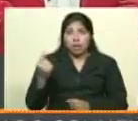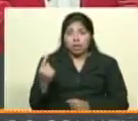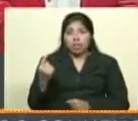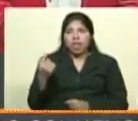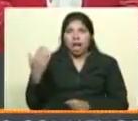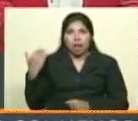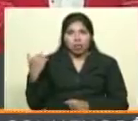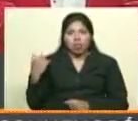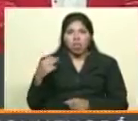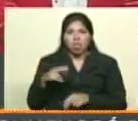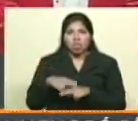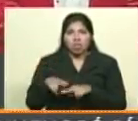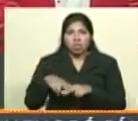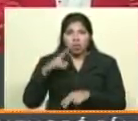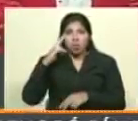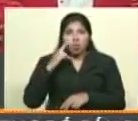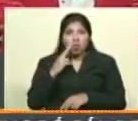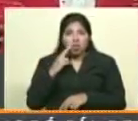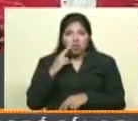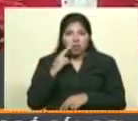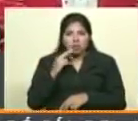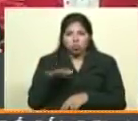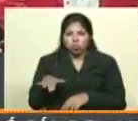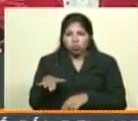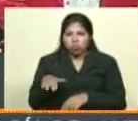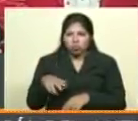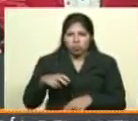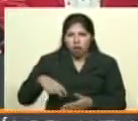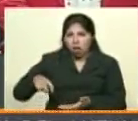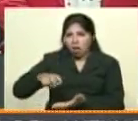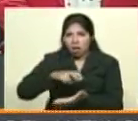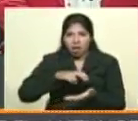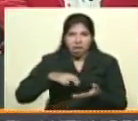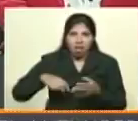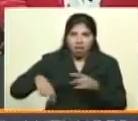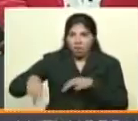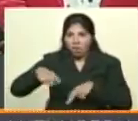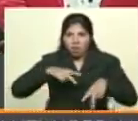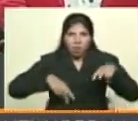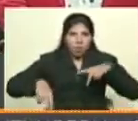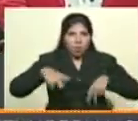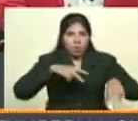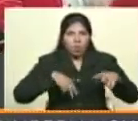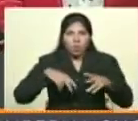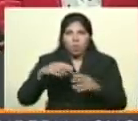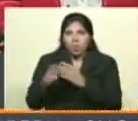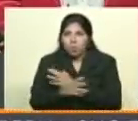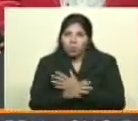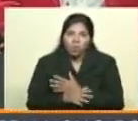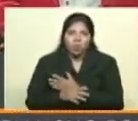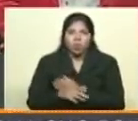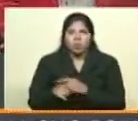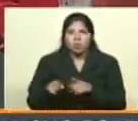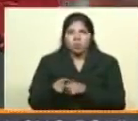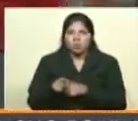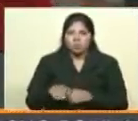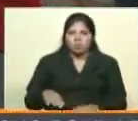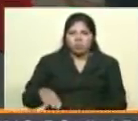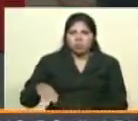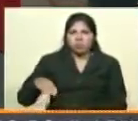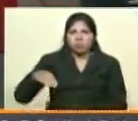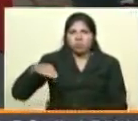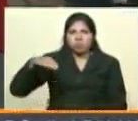correteando, haber tenido un libertador tan grande, haber tenido una generación de libertadores y libertadoras tan